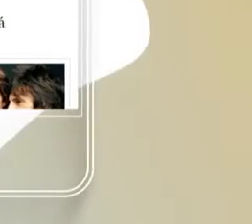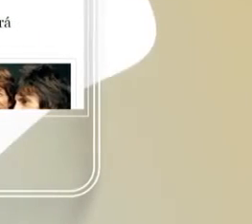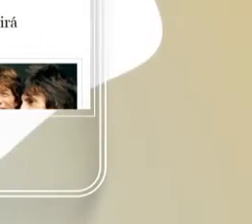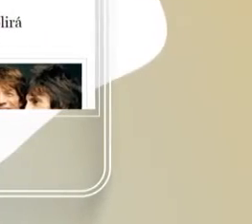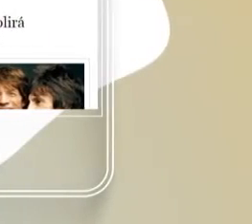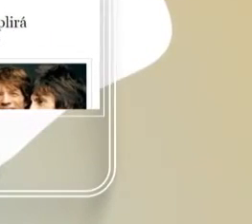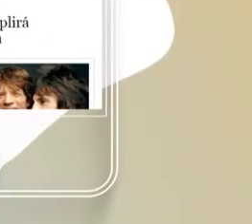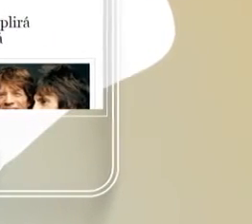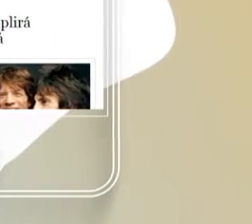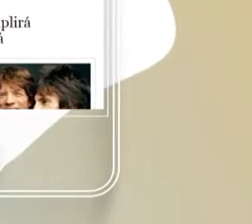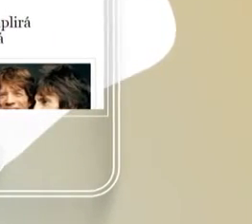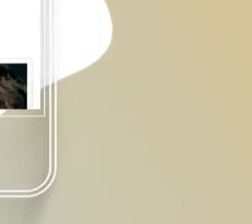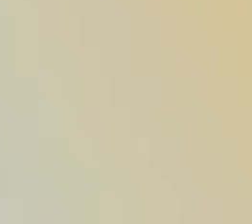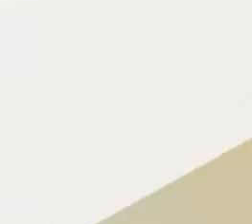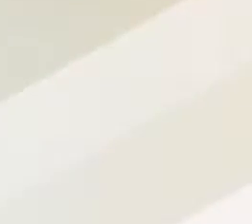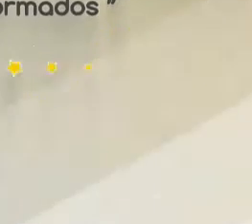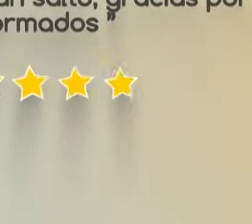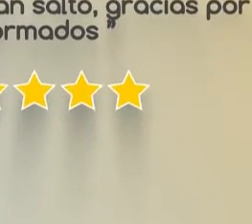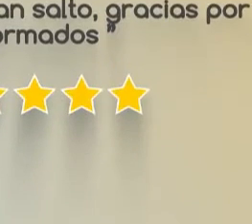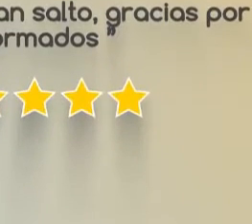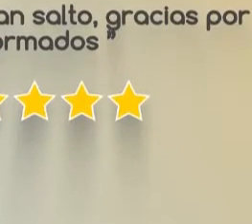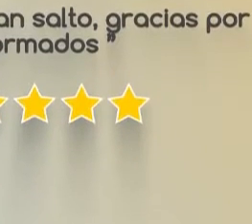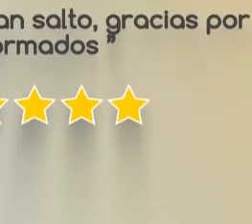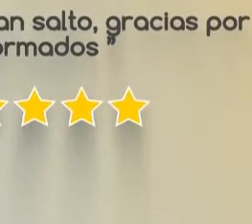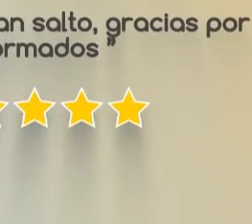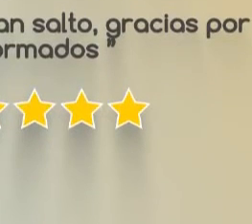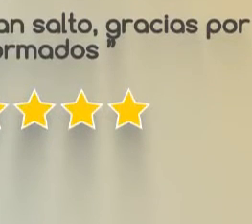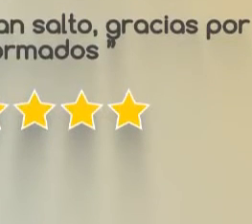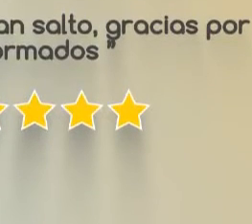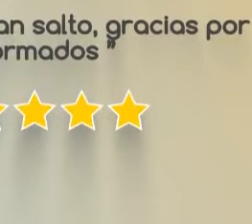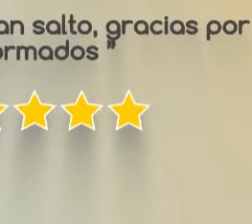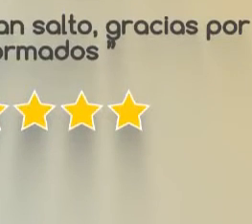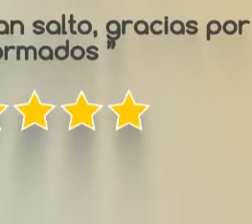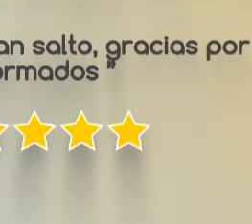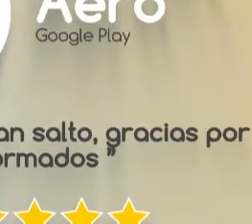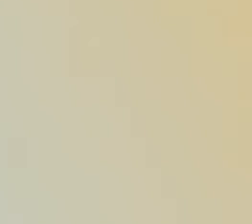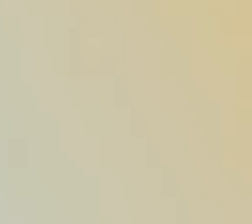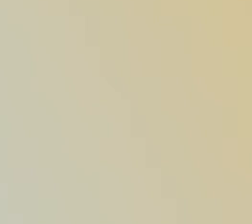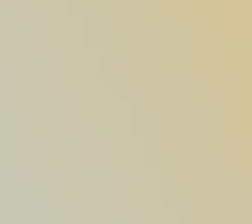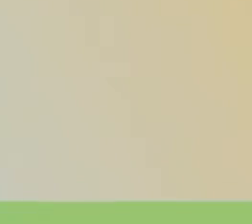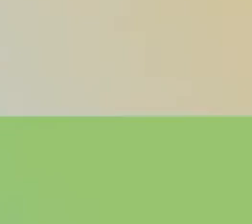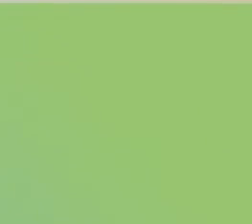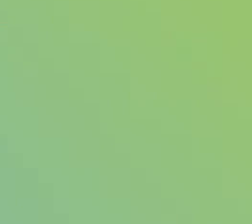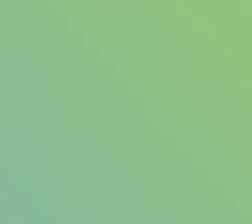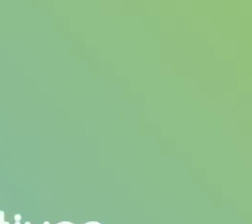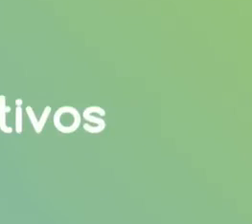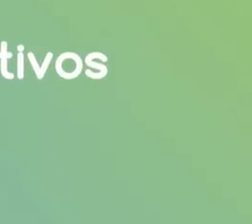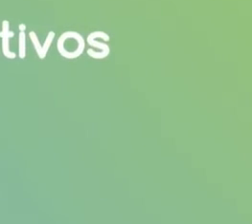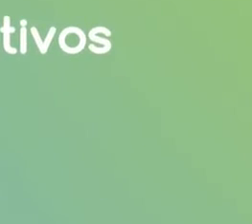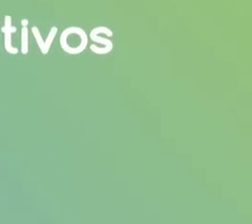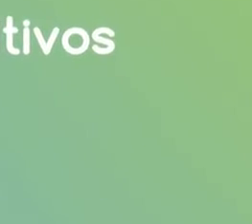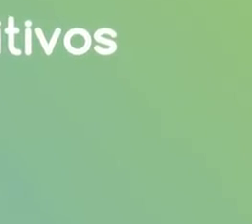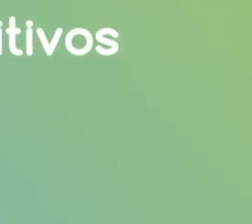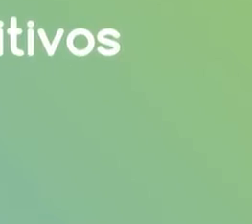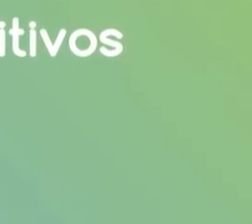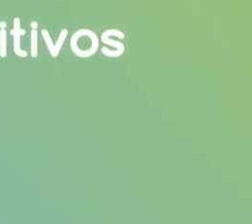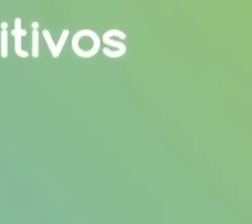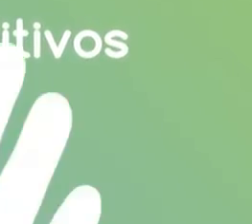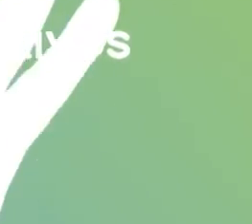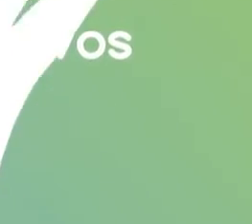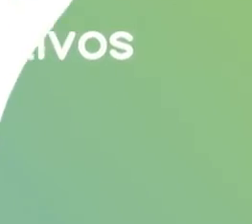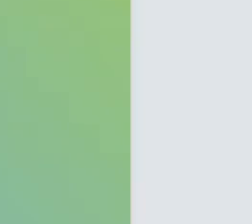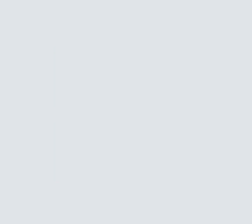mundo ya la descargaron y disfrutan de todo nuestro contenido no te quedes por fuera descarga ahora enlace de televisión en